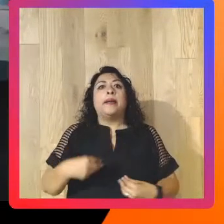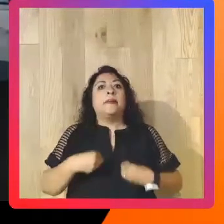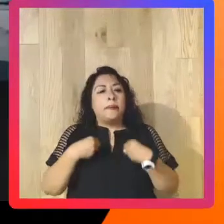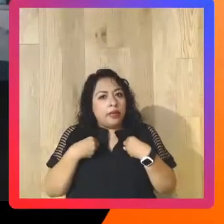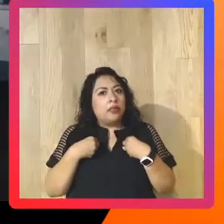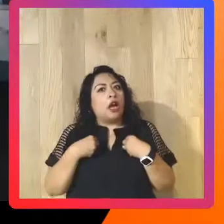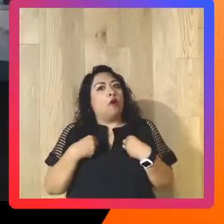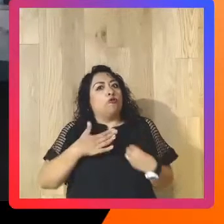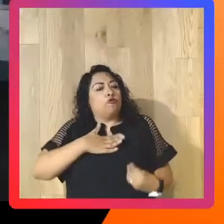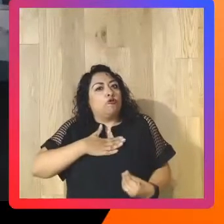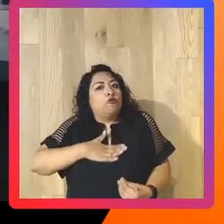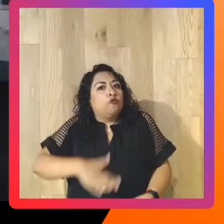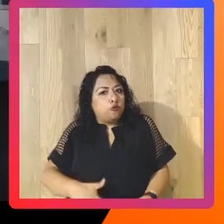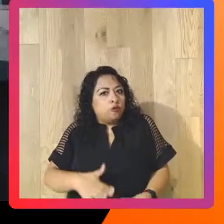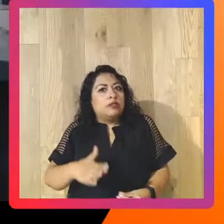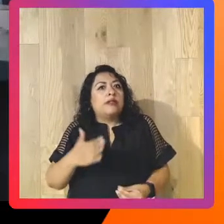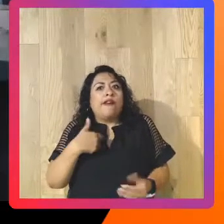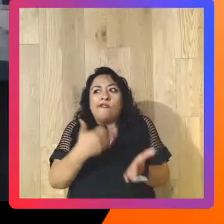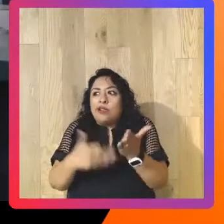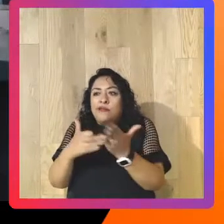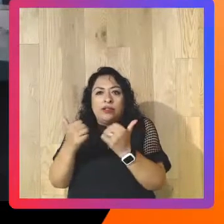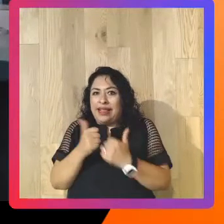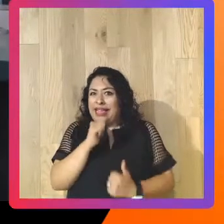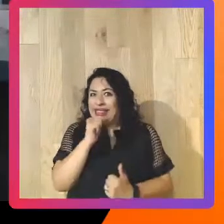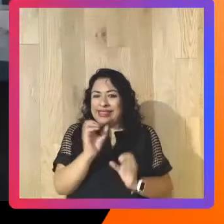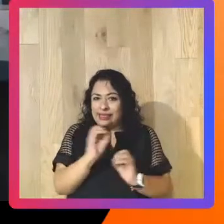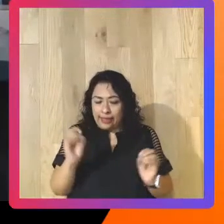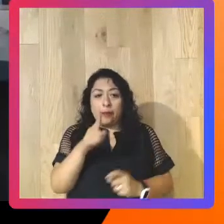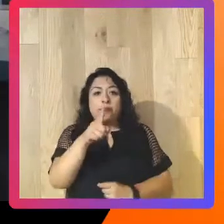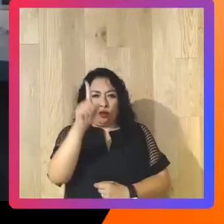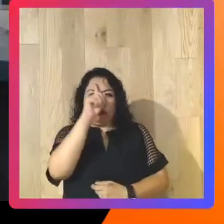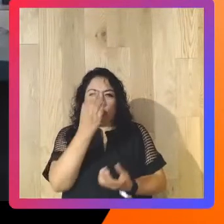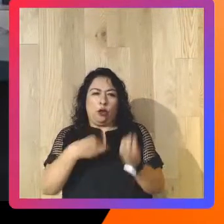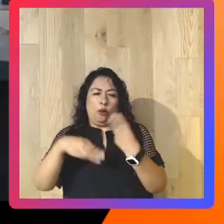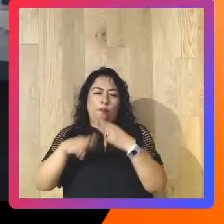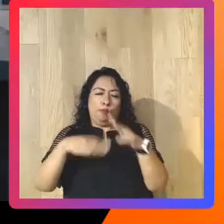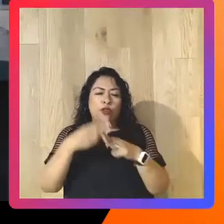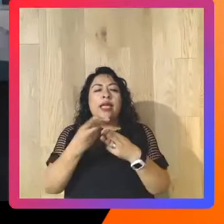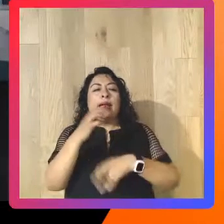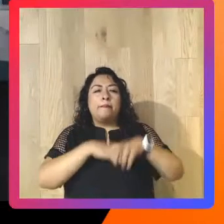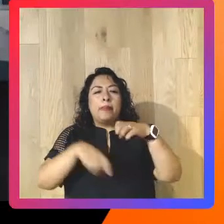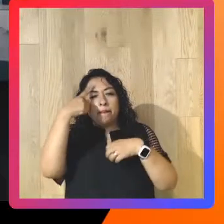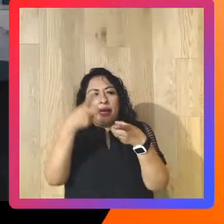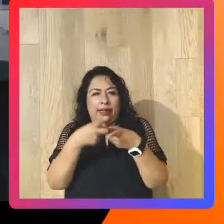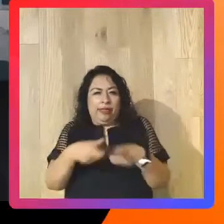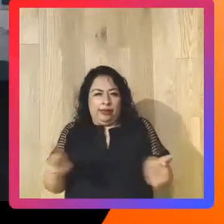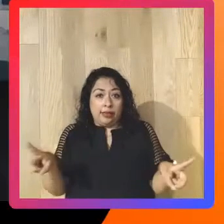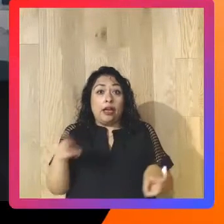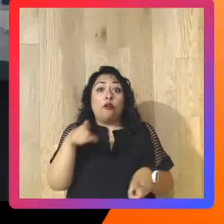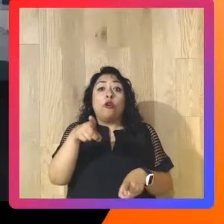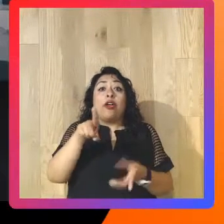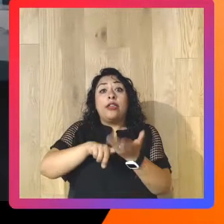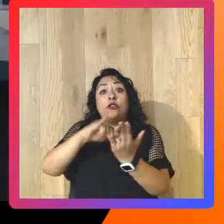vida digna sin carencias. El Consejo Mundial Empresarial para el Desarrollo Sostenible, en